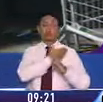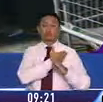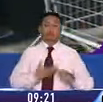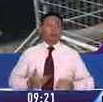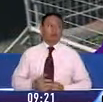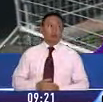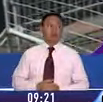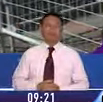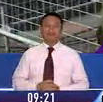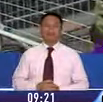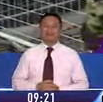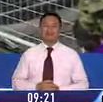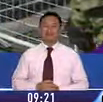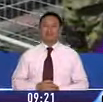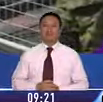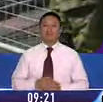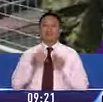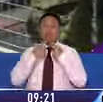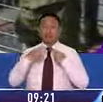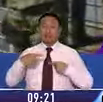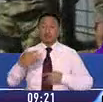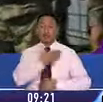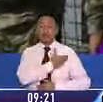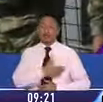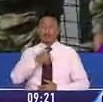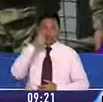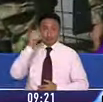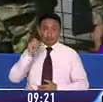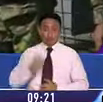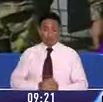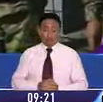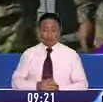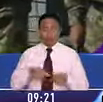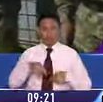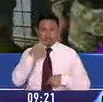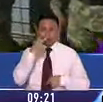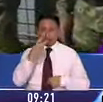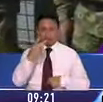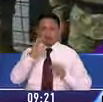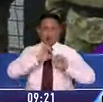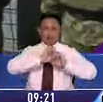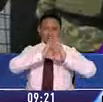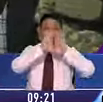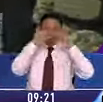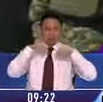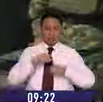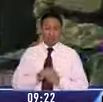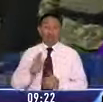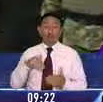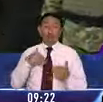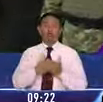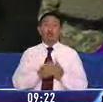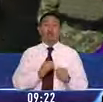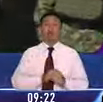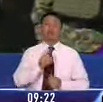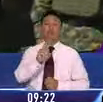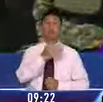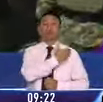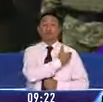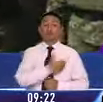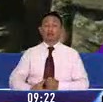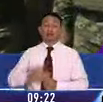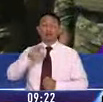Estará presente el presidente de la República, Guillermo Lasso. Hemos también visto desde muy temprano cómo ha llegado el vicepresidente